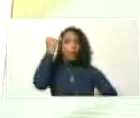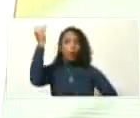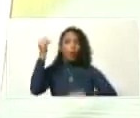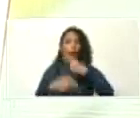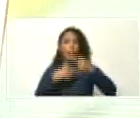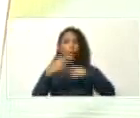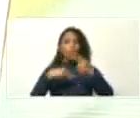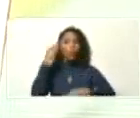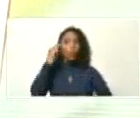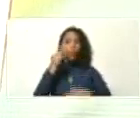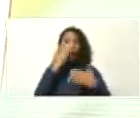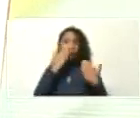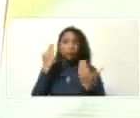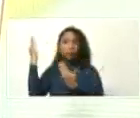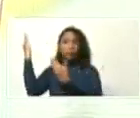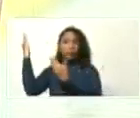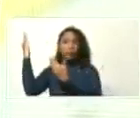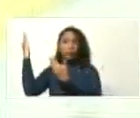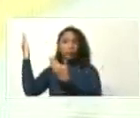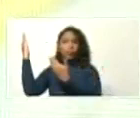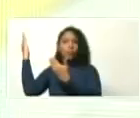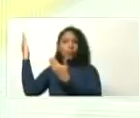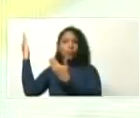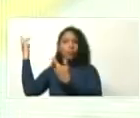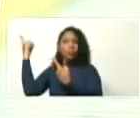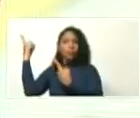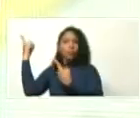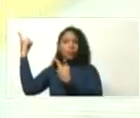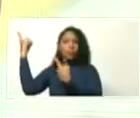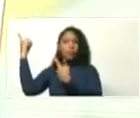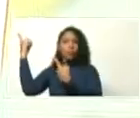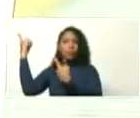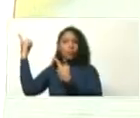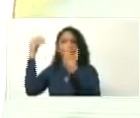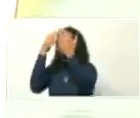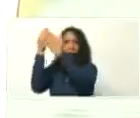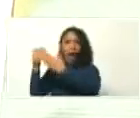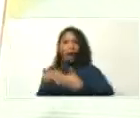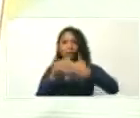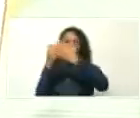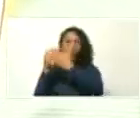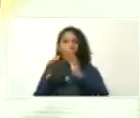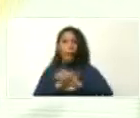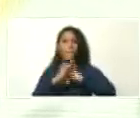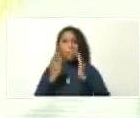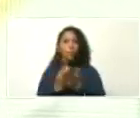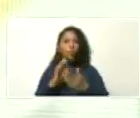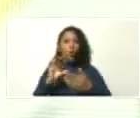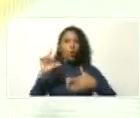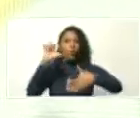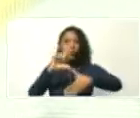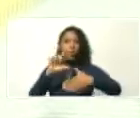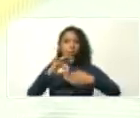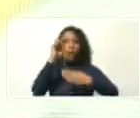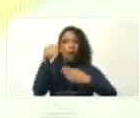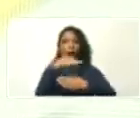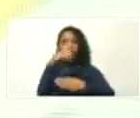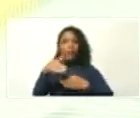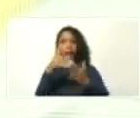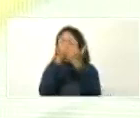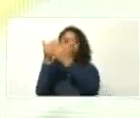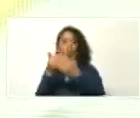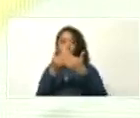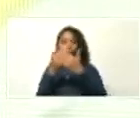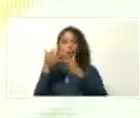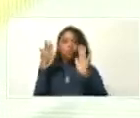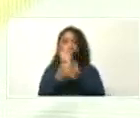bolivariana. Miren cómo nos estudian en el mundo, en América Latina, en el Caribe. Y tiene dos